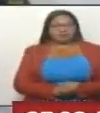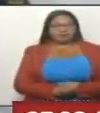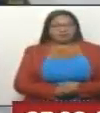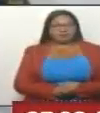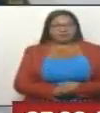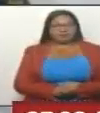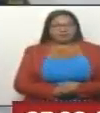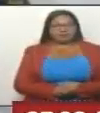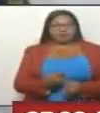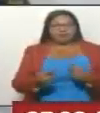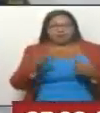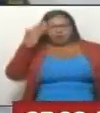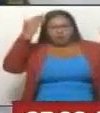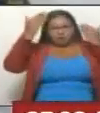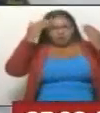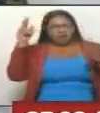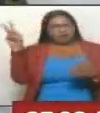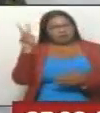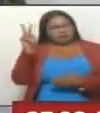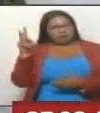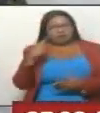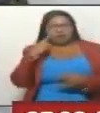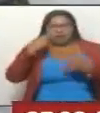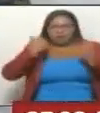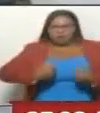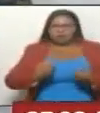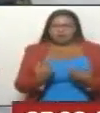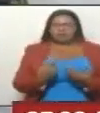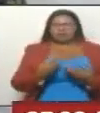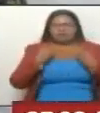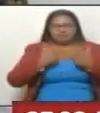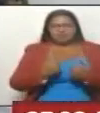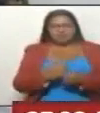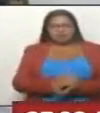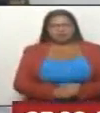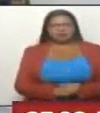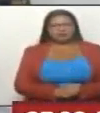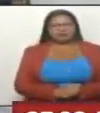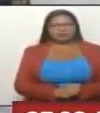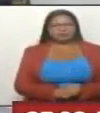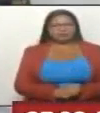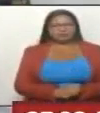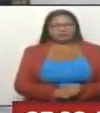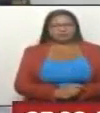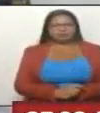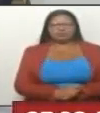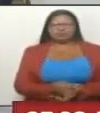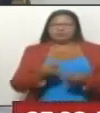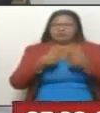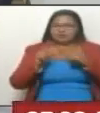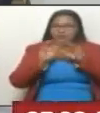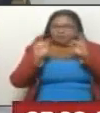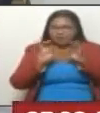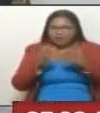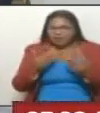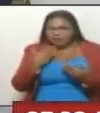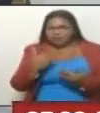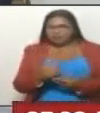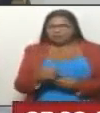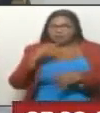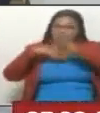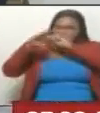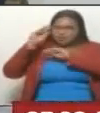hola. Otro no, hola, hola, Venezuela. Es otro. Tiene diferentes matices. ¿Cómo? Diferentes matices. Claro. ¿Cómo ha aprendido,